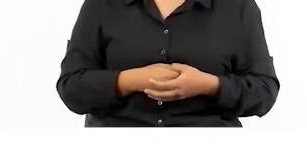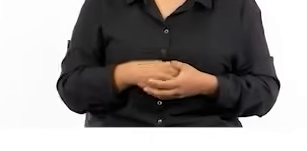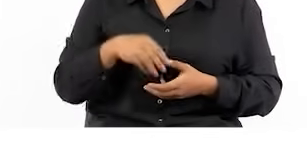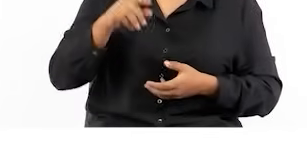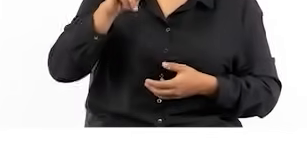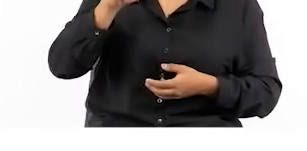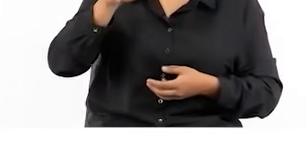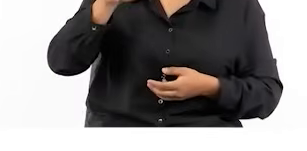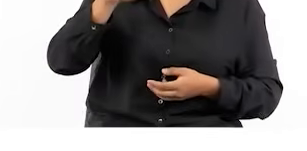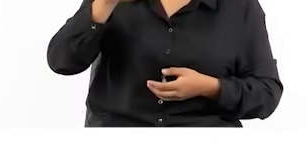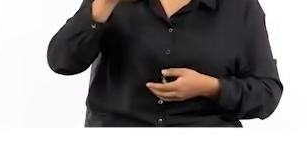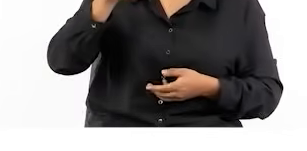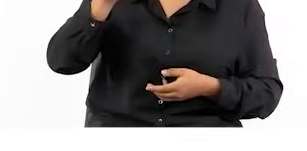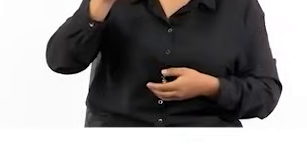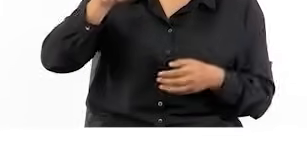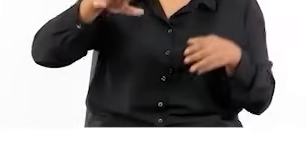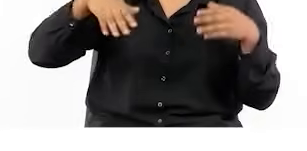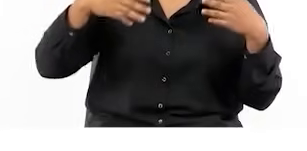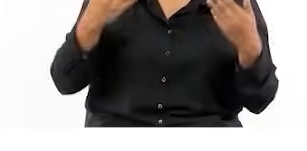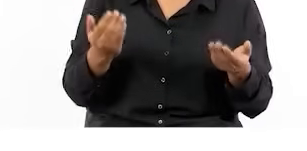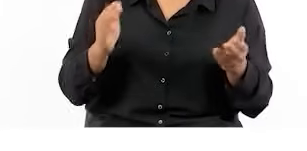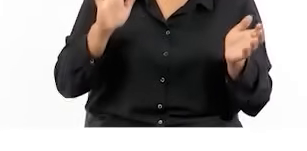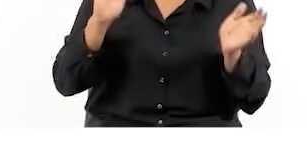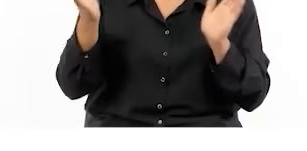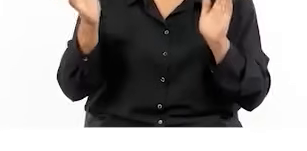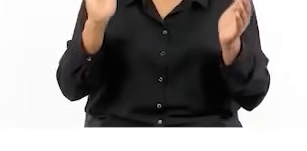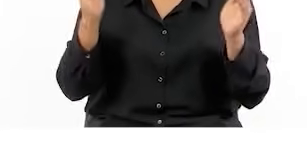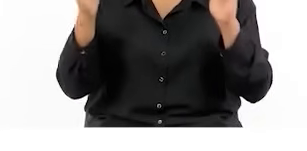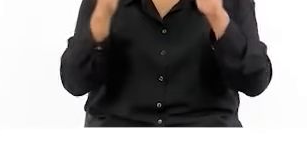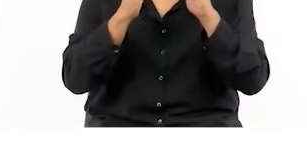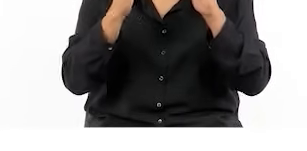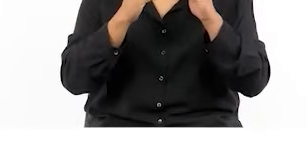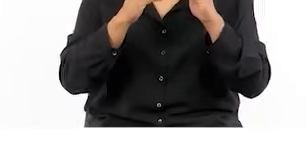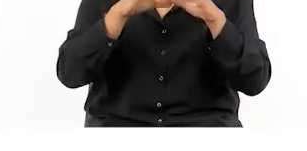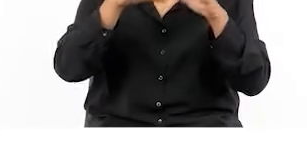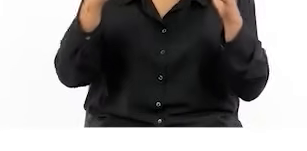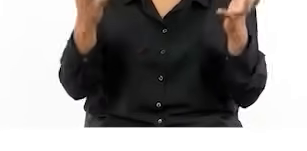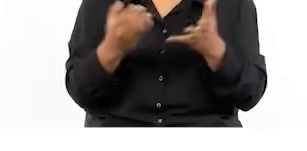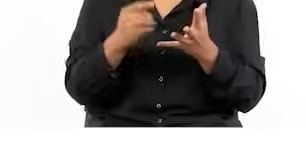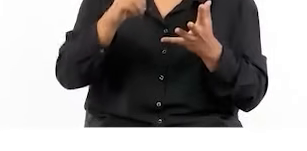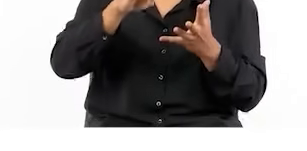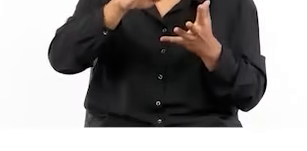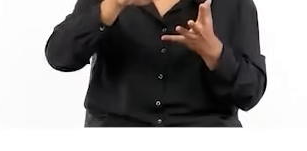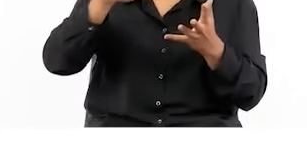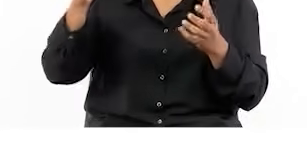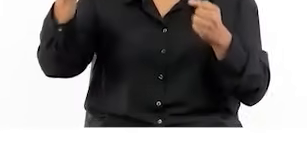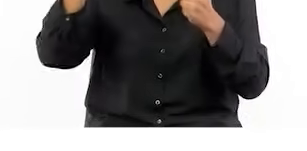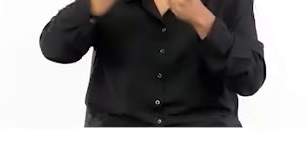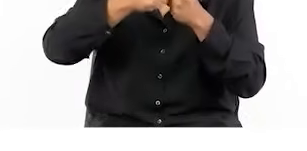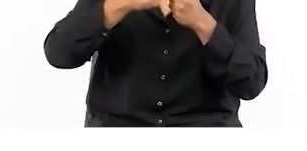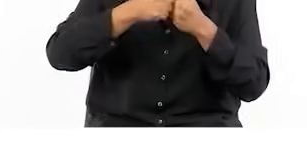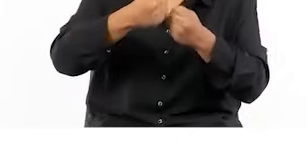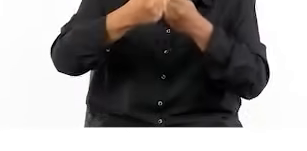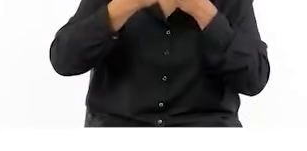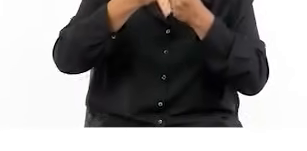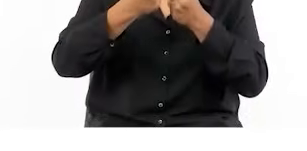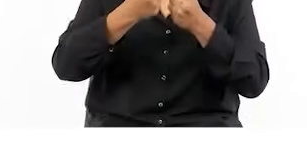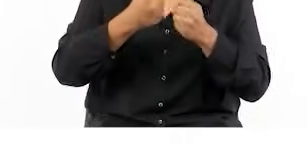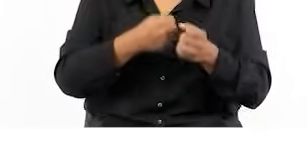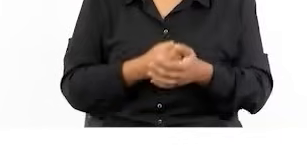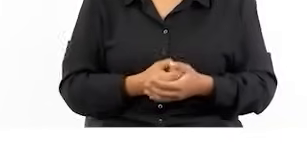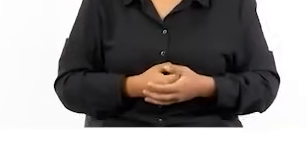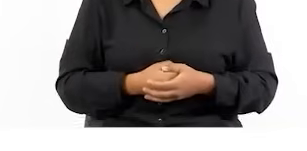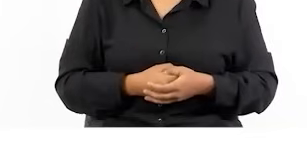composición muy parecida. Estos son planetas telúricos porque son muy parecidos a la Tierra. Tienen